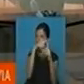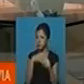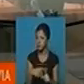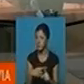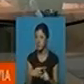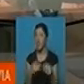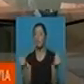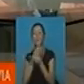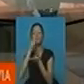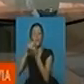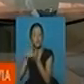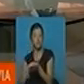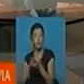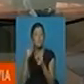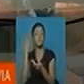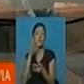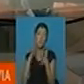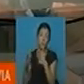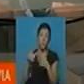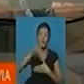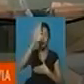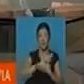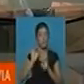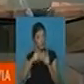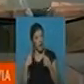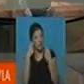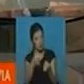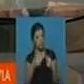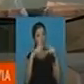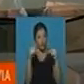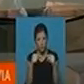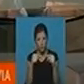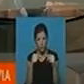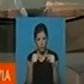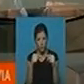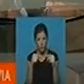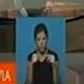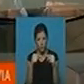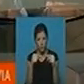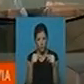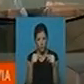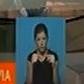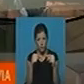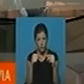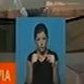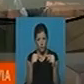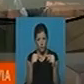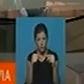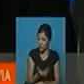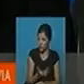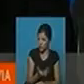las políticas latinoamericanas también están de acuerdo. ¿Cuánto de la personalidad de Evo tiene que ver con esto?